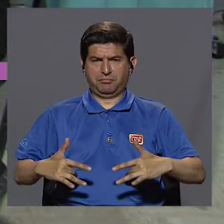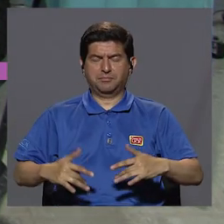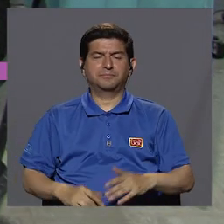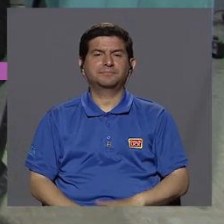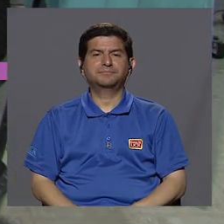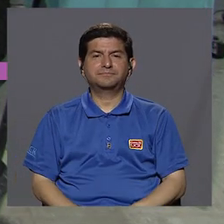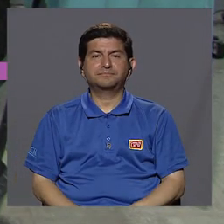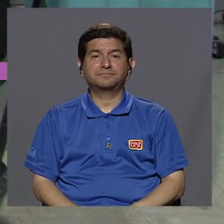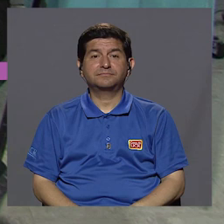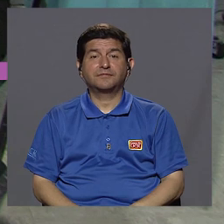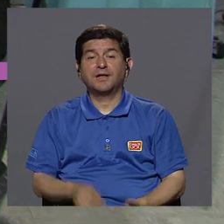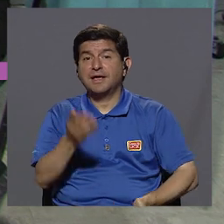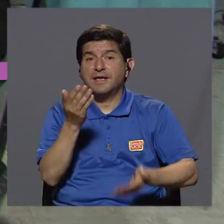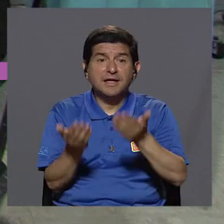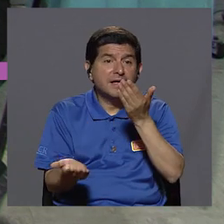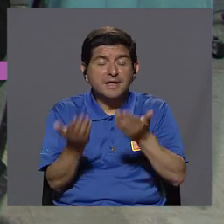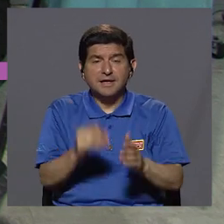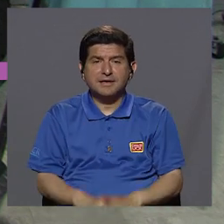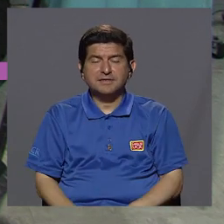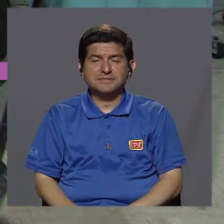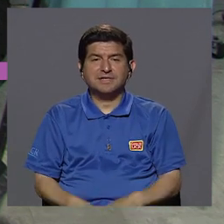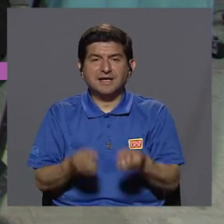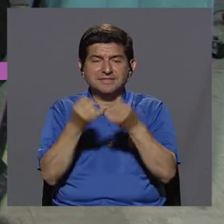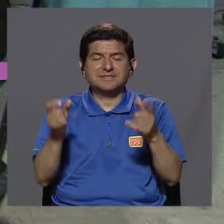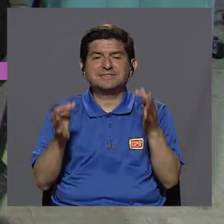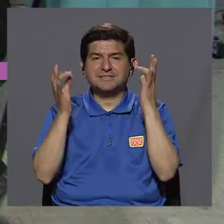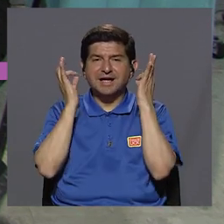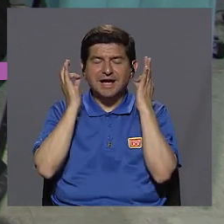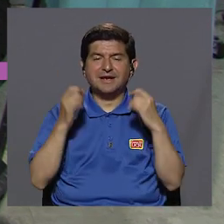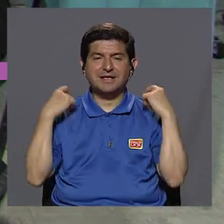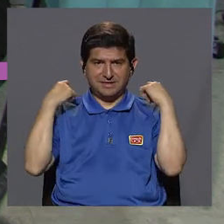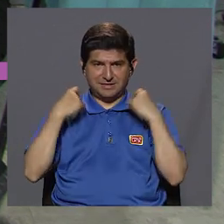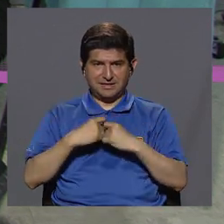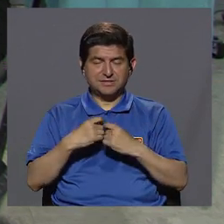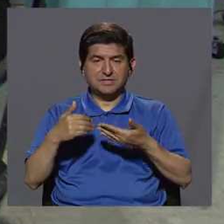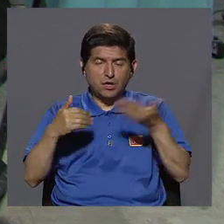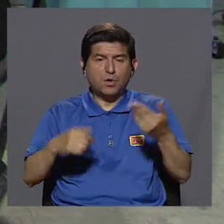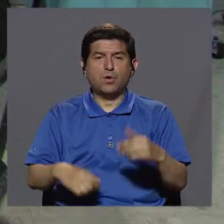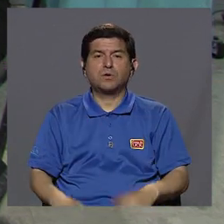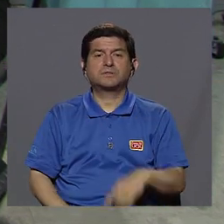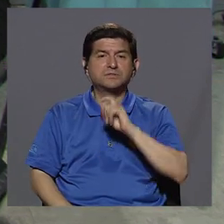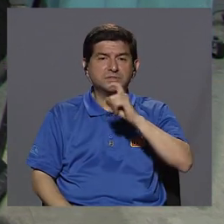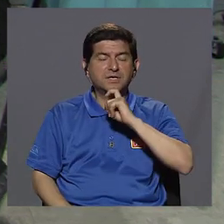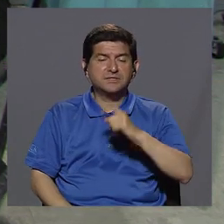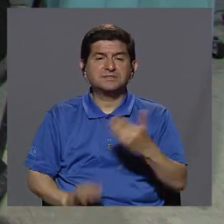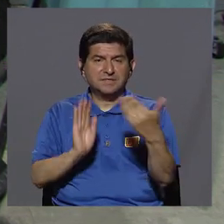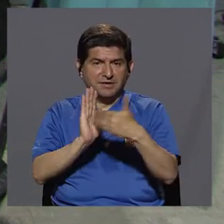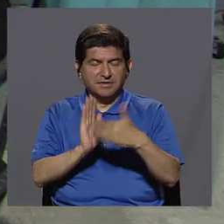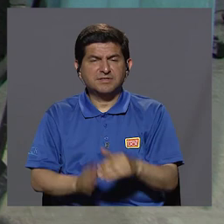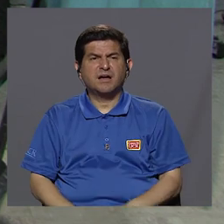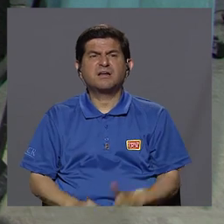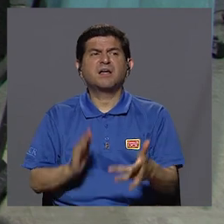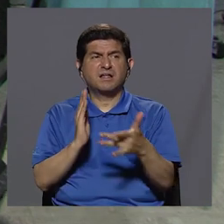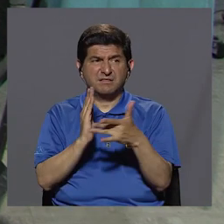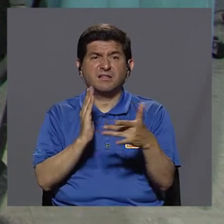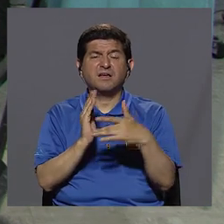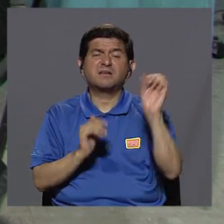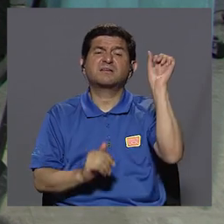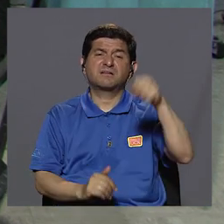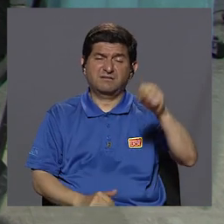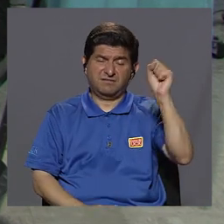preferiblemente tal vez sin digamos como aretes o sin cadenas cuestiones metálicas que vayan a interrumpir la técnicamente si